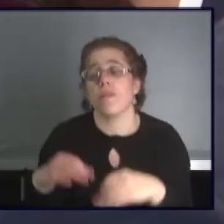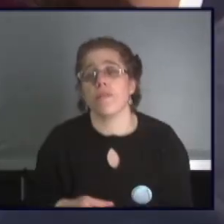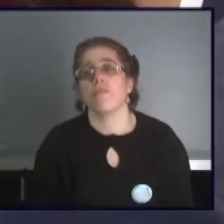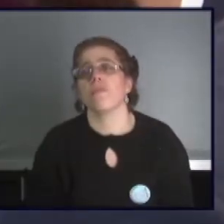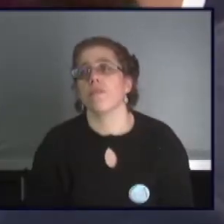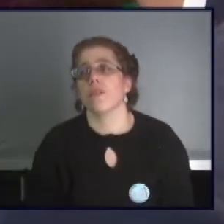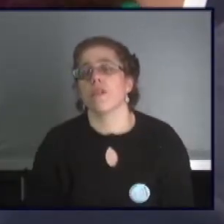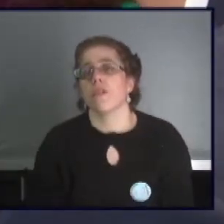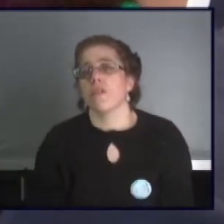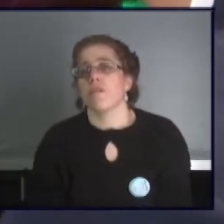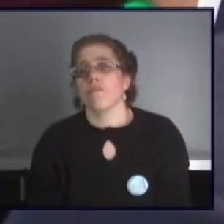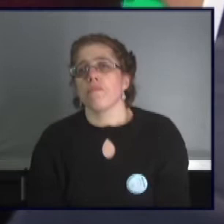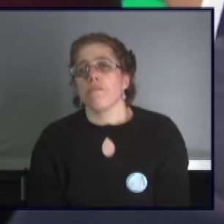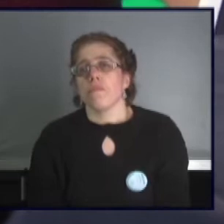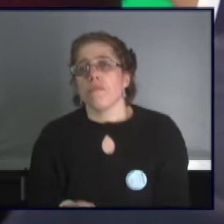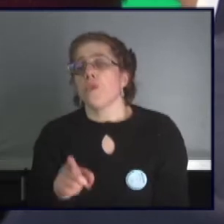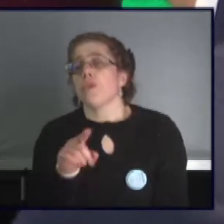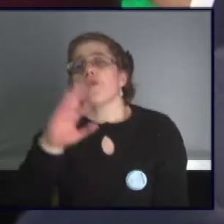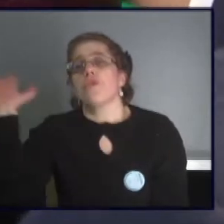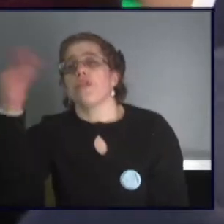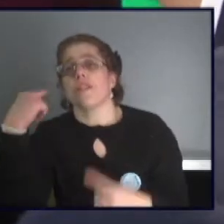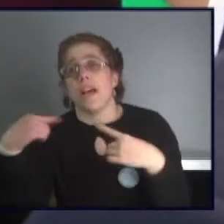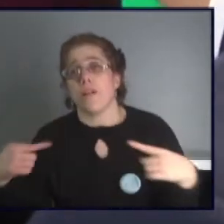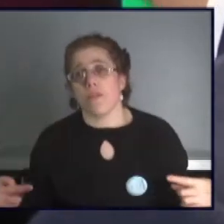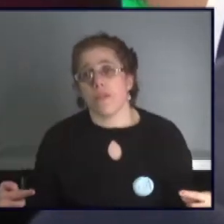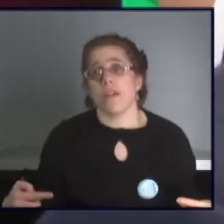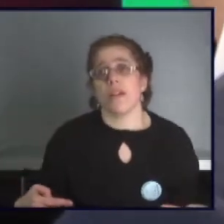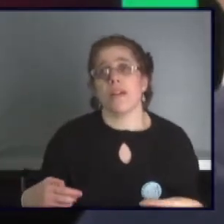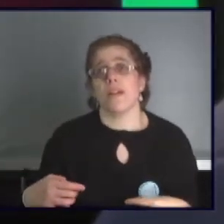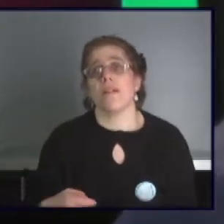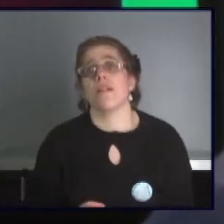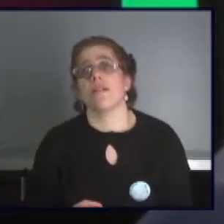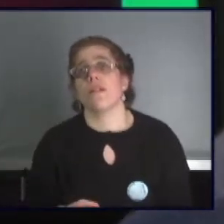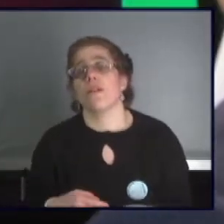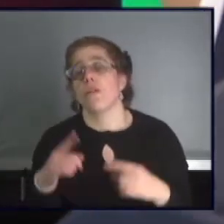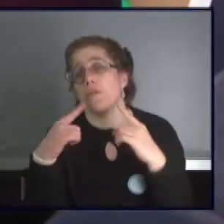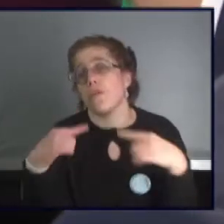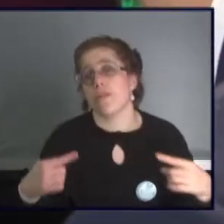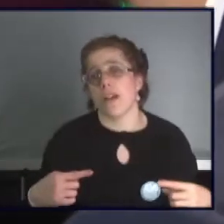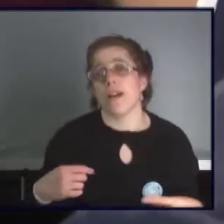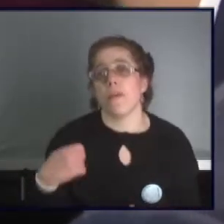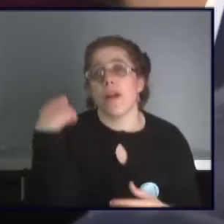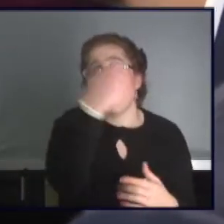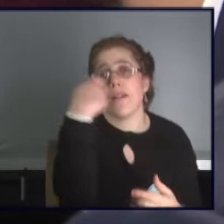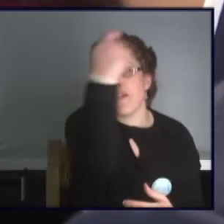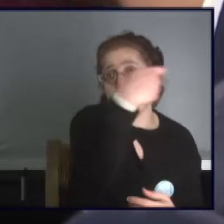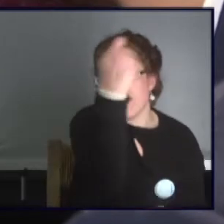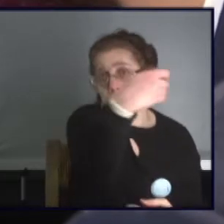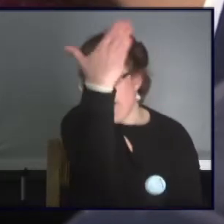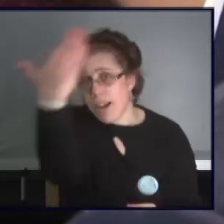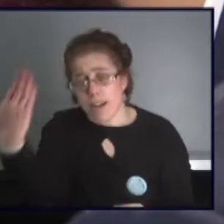no haber todas esas cosas desde ya que son beneficios para la gente y está